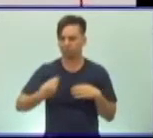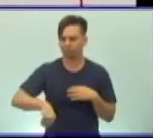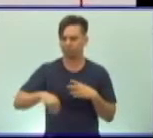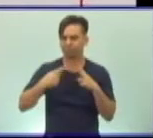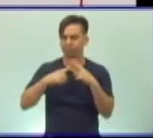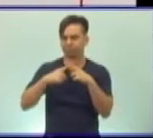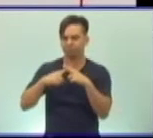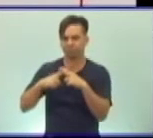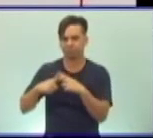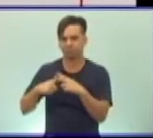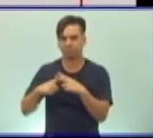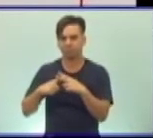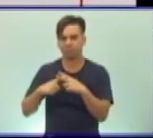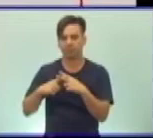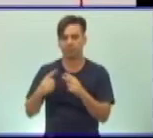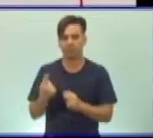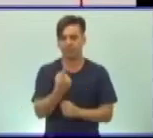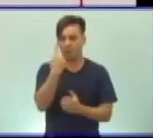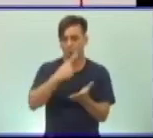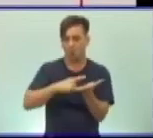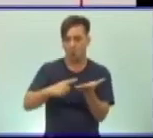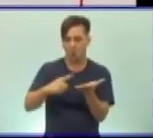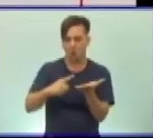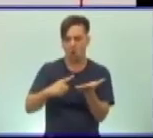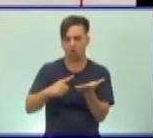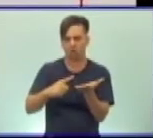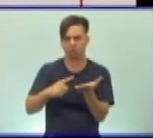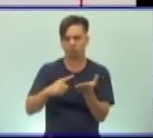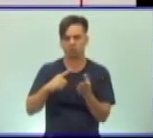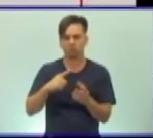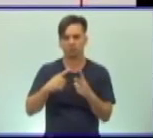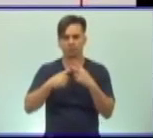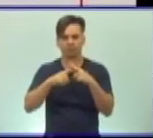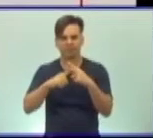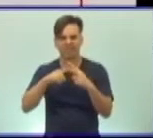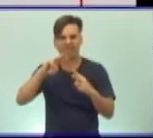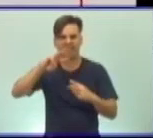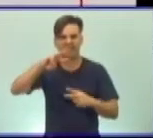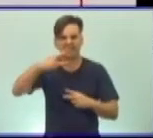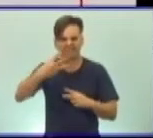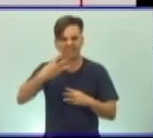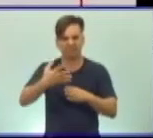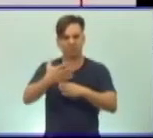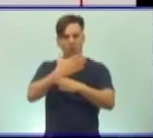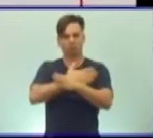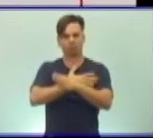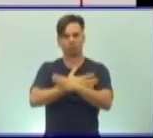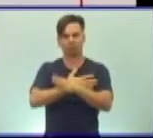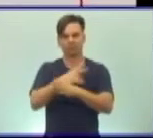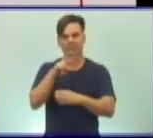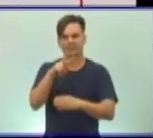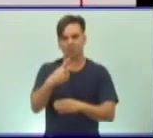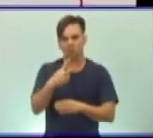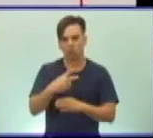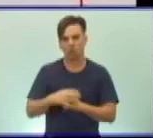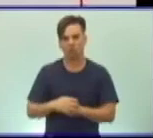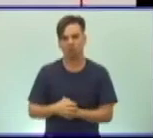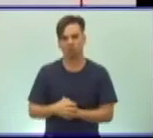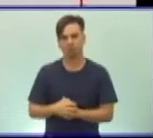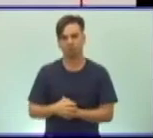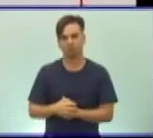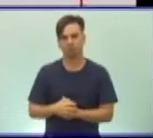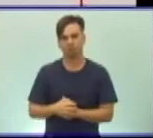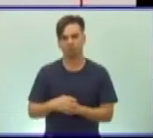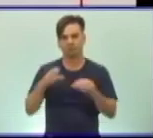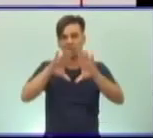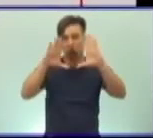semana restauraron el triplo de los restauraron en la segunda. Y en total restauraron